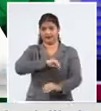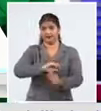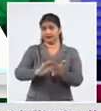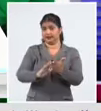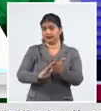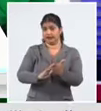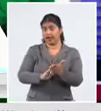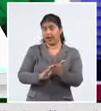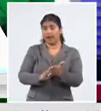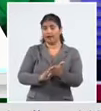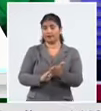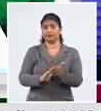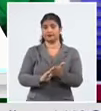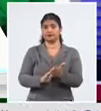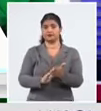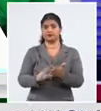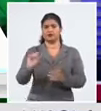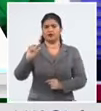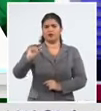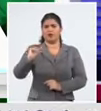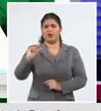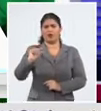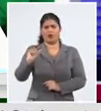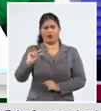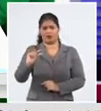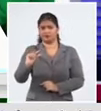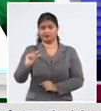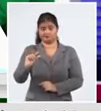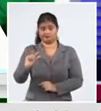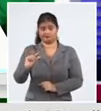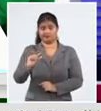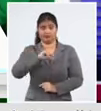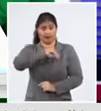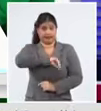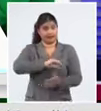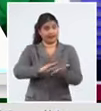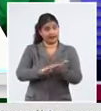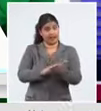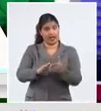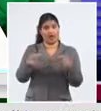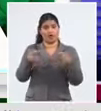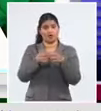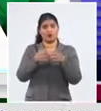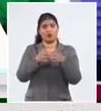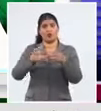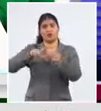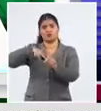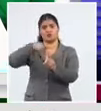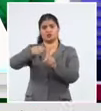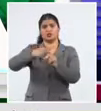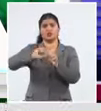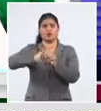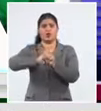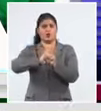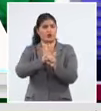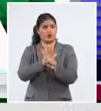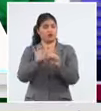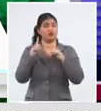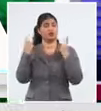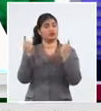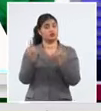bajo en comparación con lo que tuvimos, pero de todas formas es un porcentaje importante y esto hace que en el acumulado